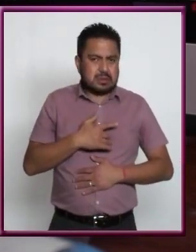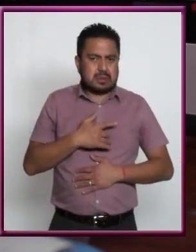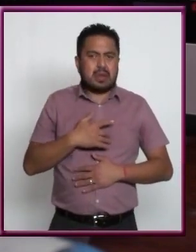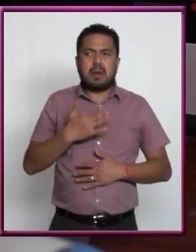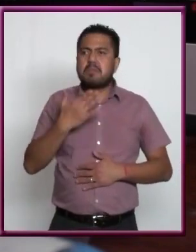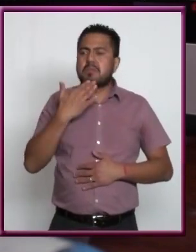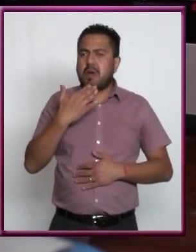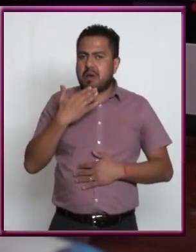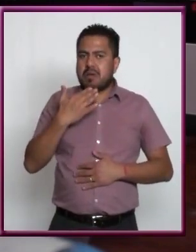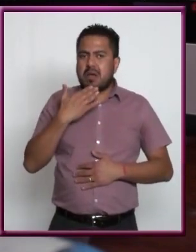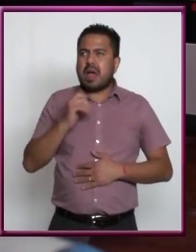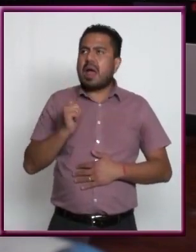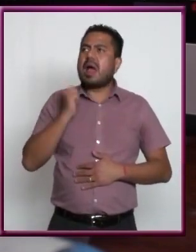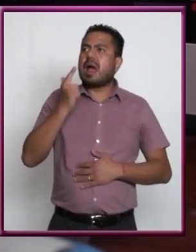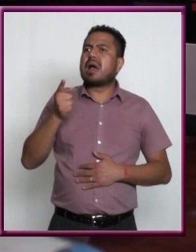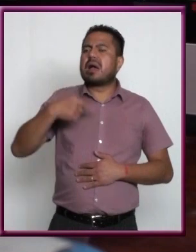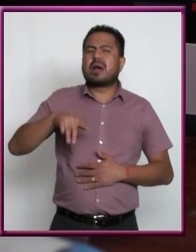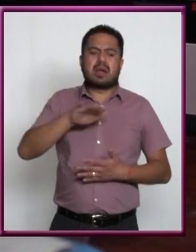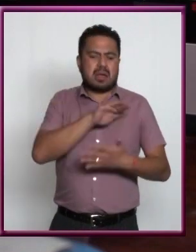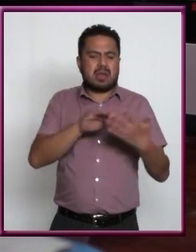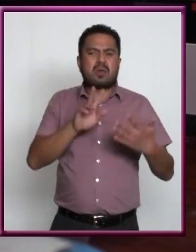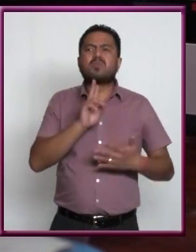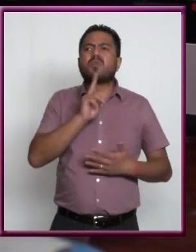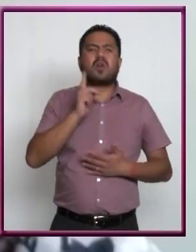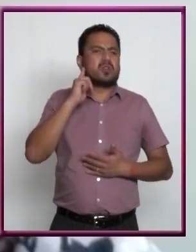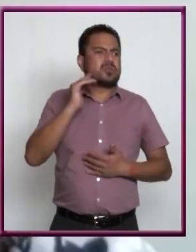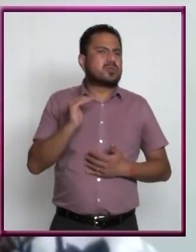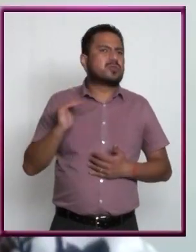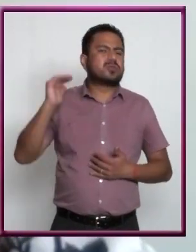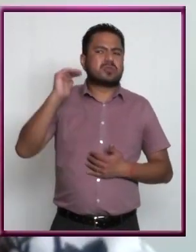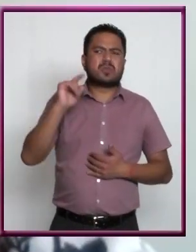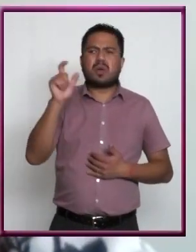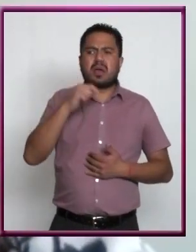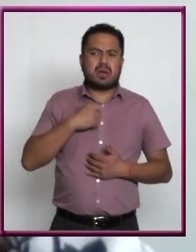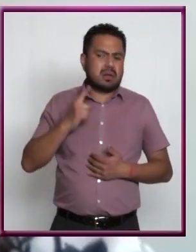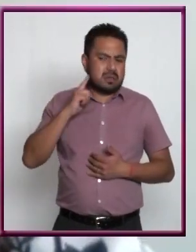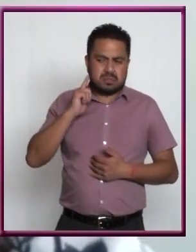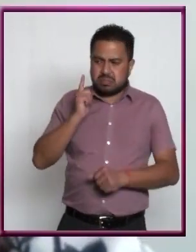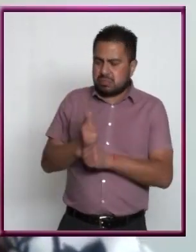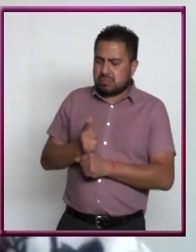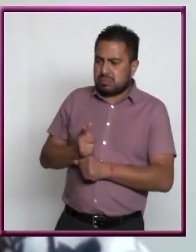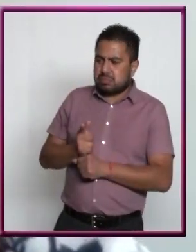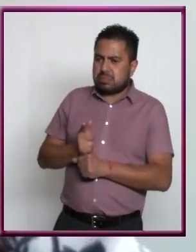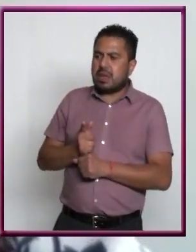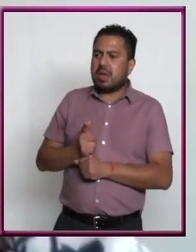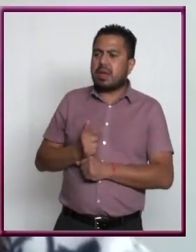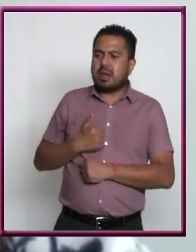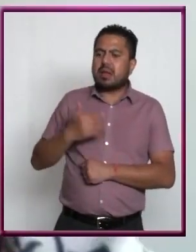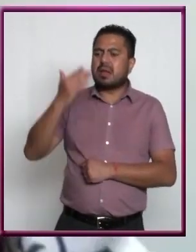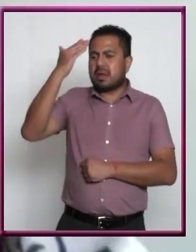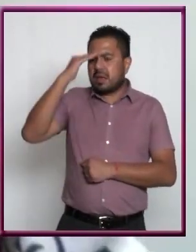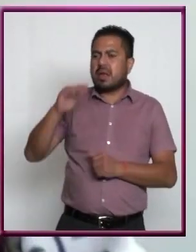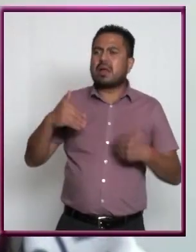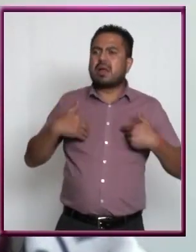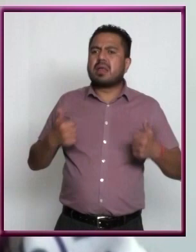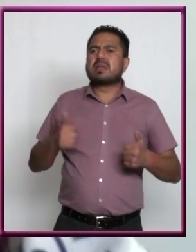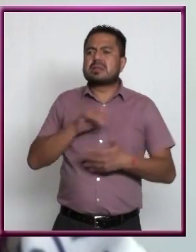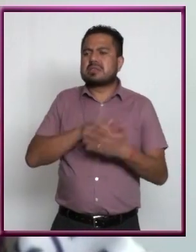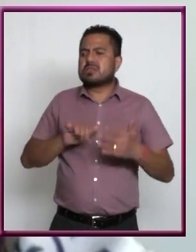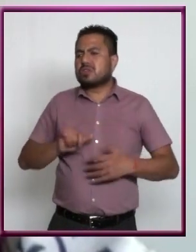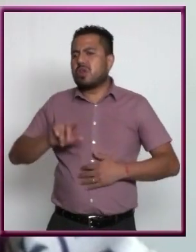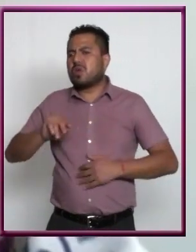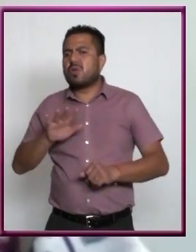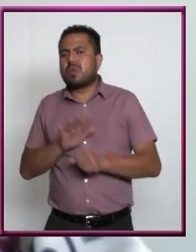muy bueno el que alguien lea en voz alta. Cuando yo oigo a alguien leer en voz alta, sé si está entendiendo lo que está leyendo o